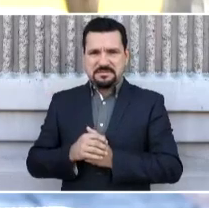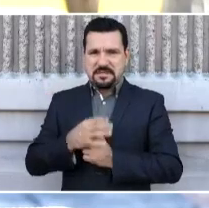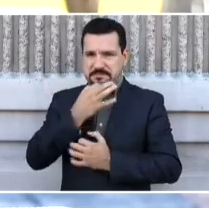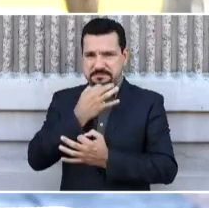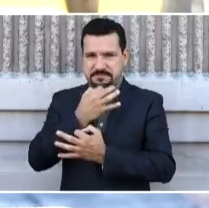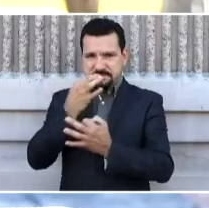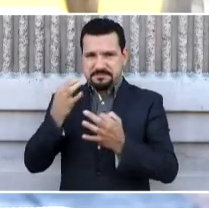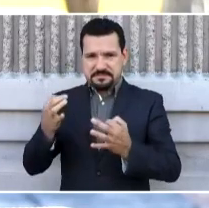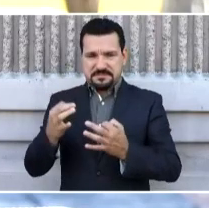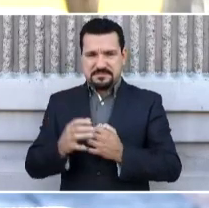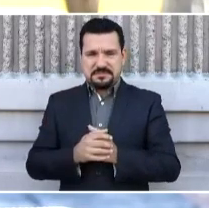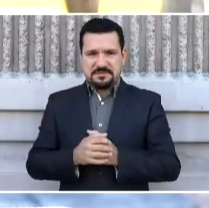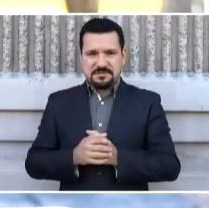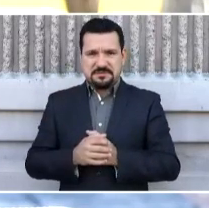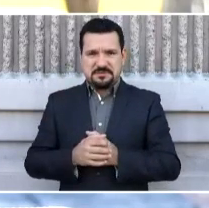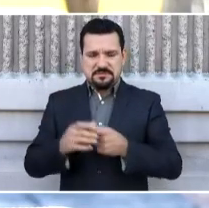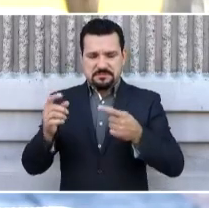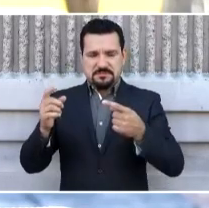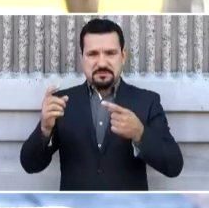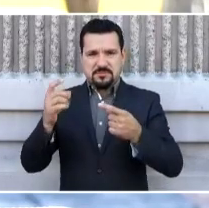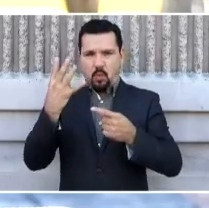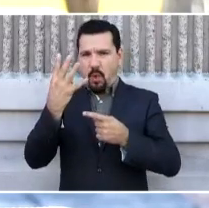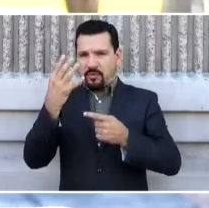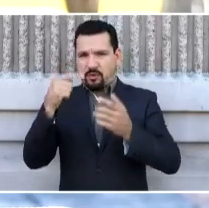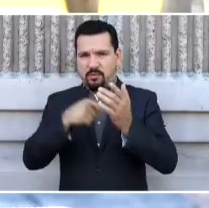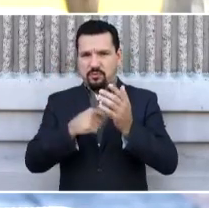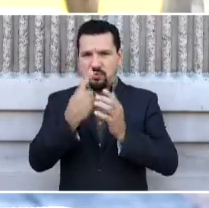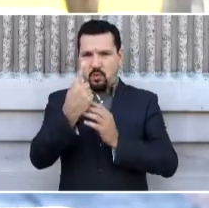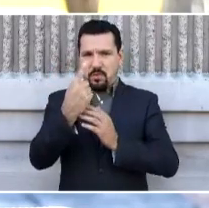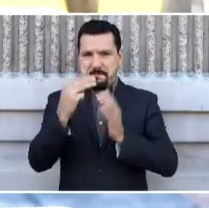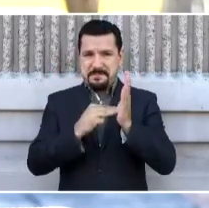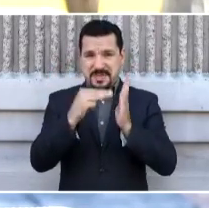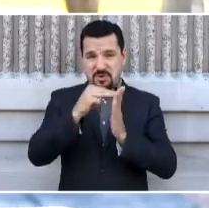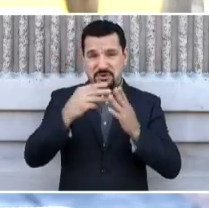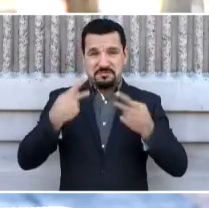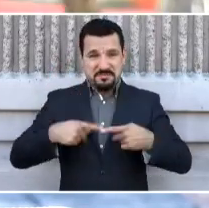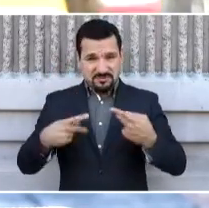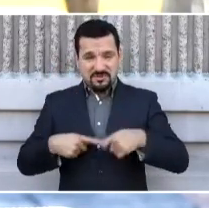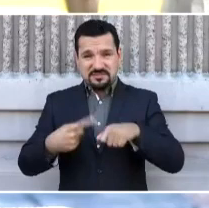notifica 4.1 millones de casos de COVID-19,